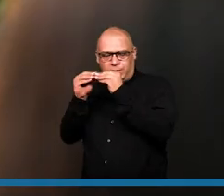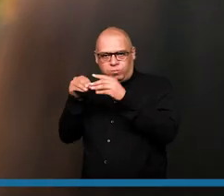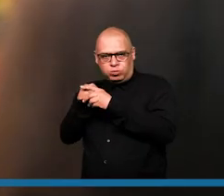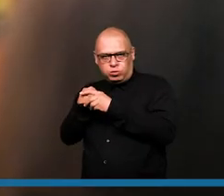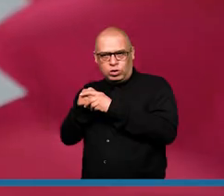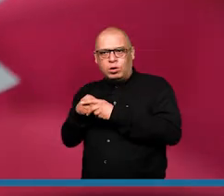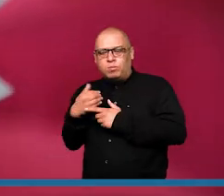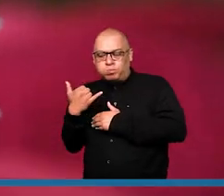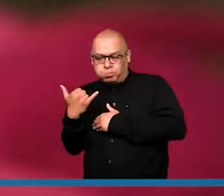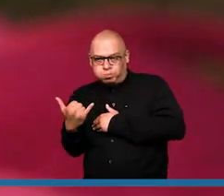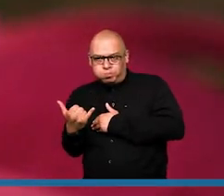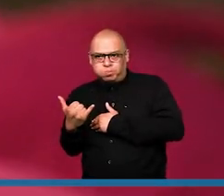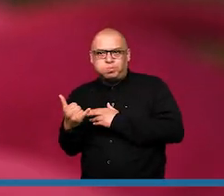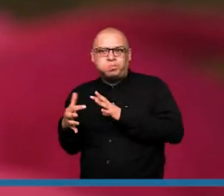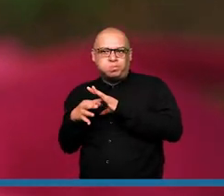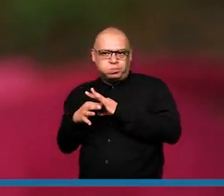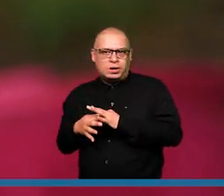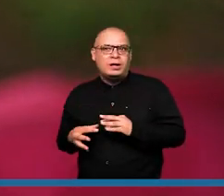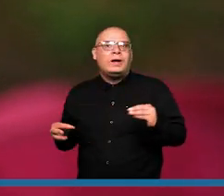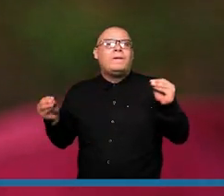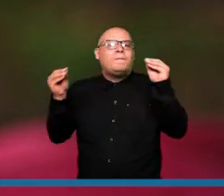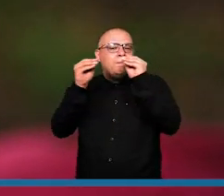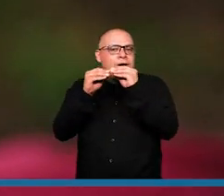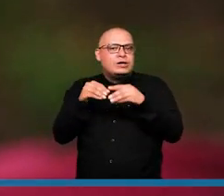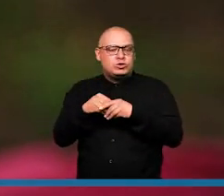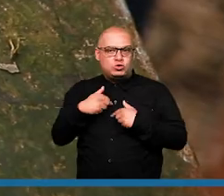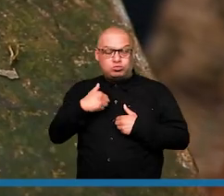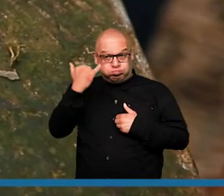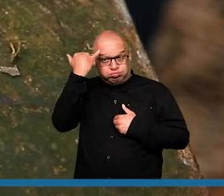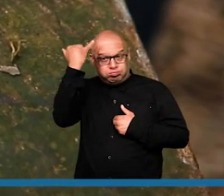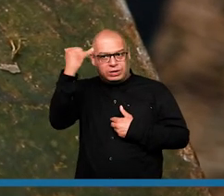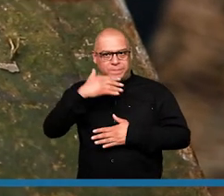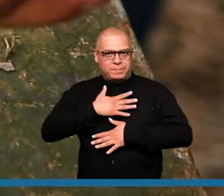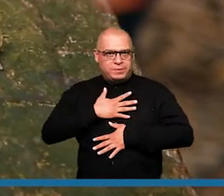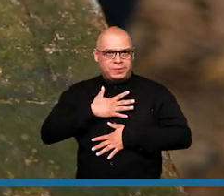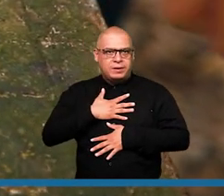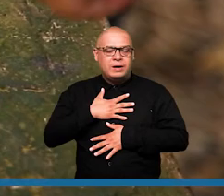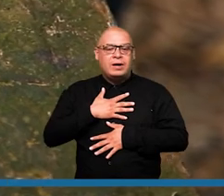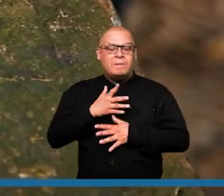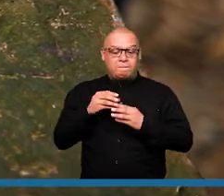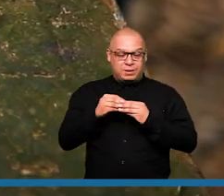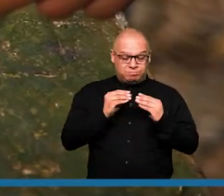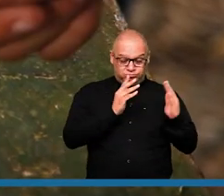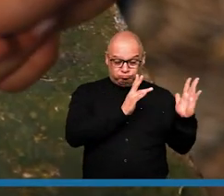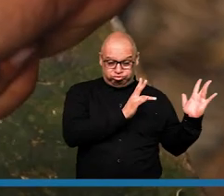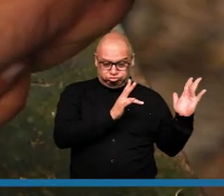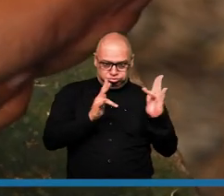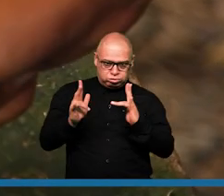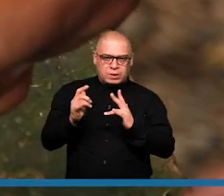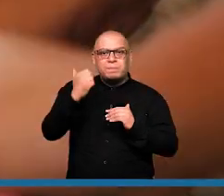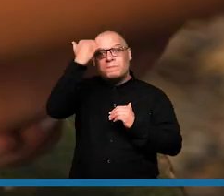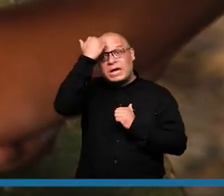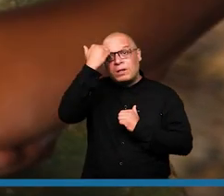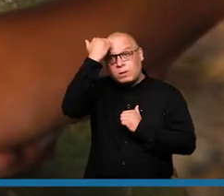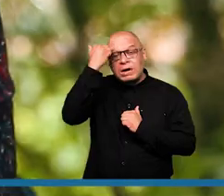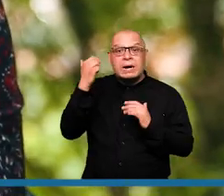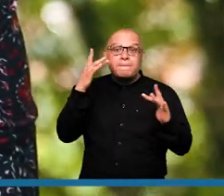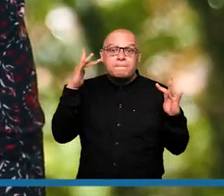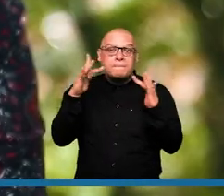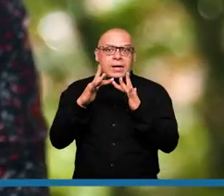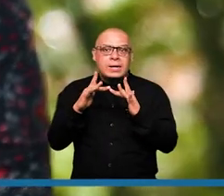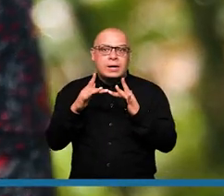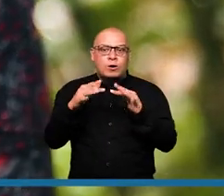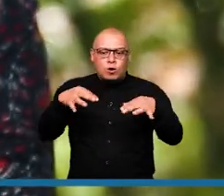figuras tradicionales o figuras creadas por mí y tener todo un contexto de pedagógico para poder promover